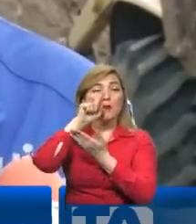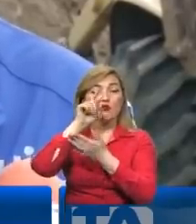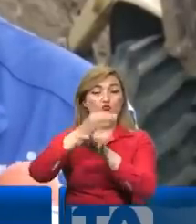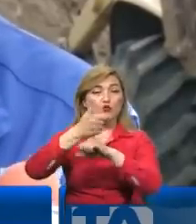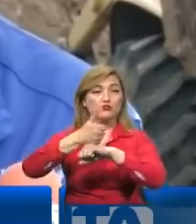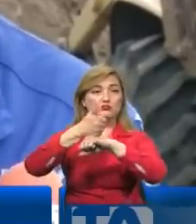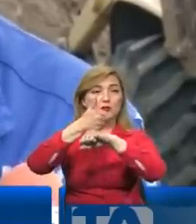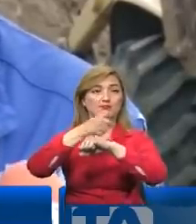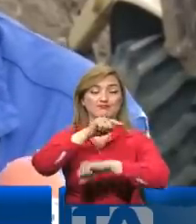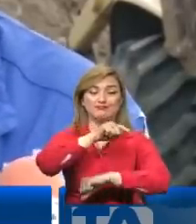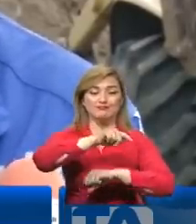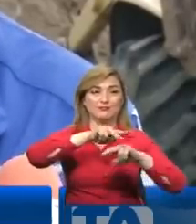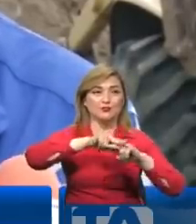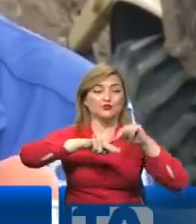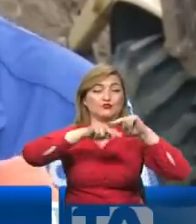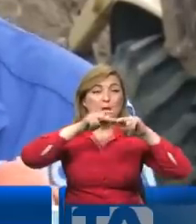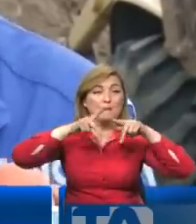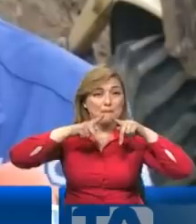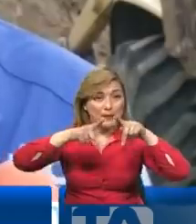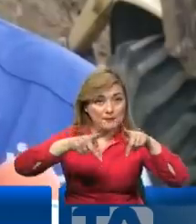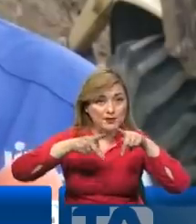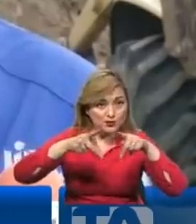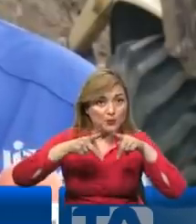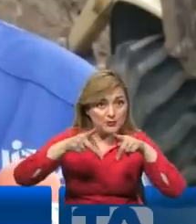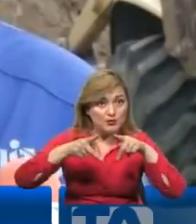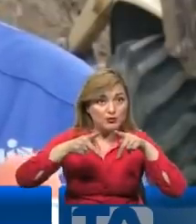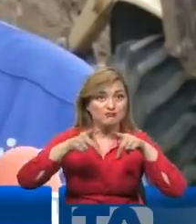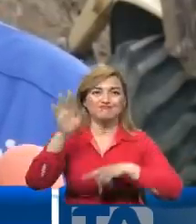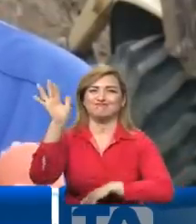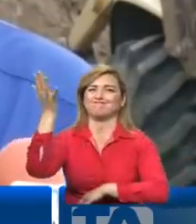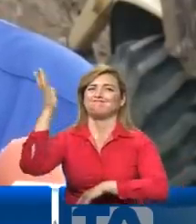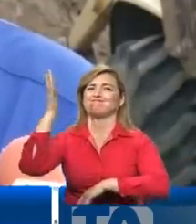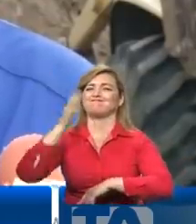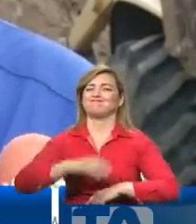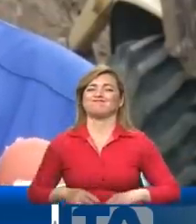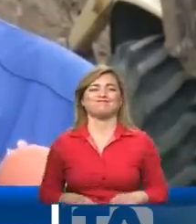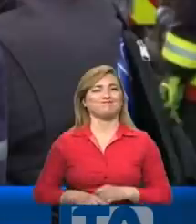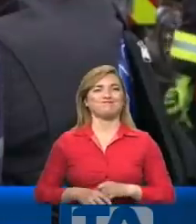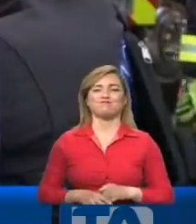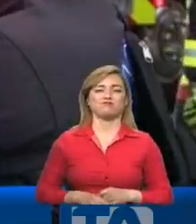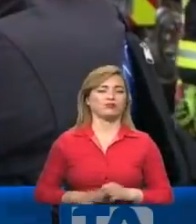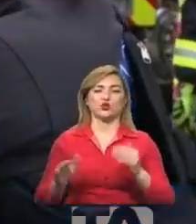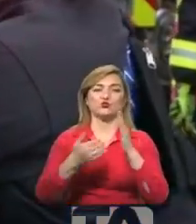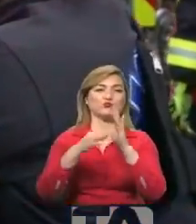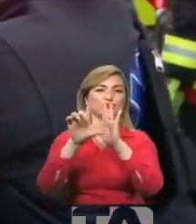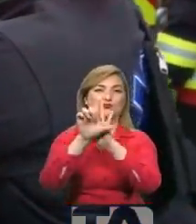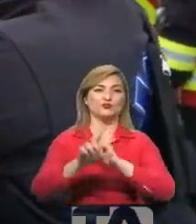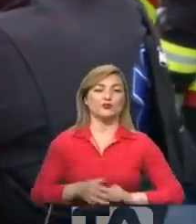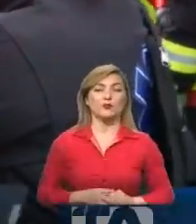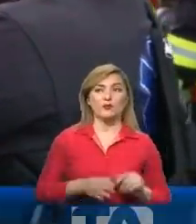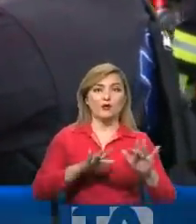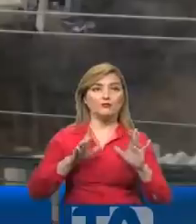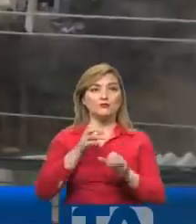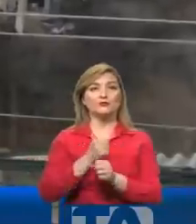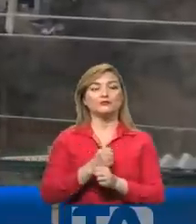han comprobado que esta construcción que estaban realizando aquí no tiene permisos, por lo tanto es ilegal. De inmediato, la Secretaría de